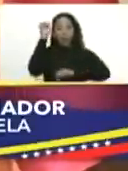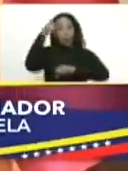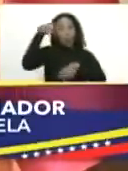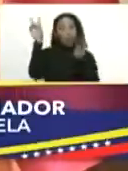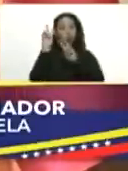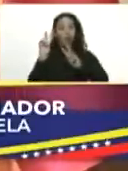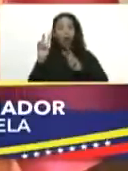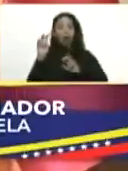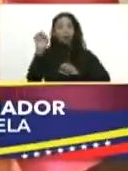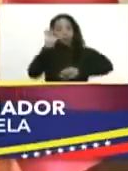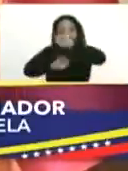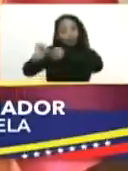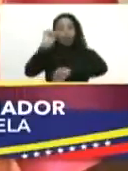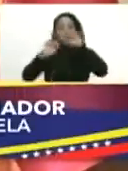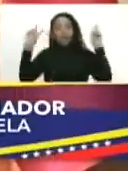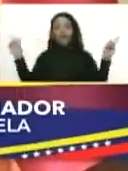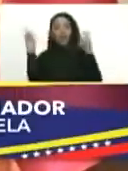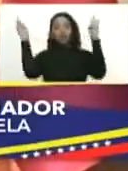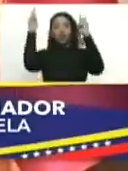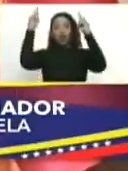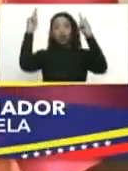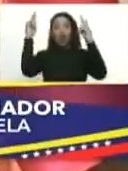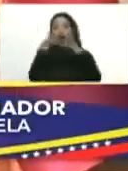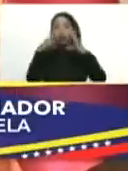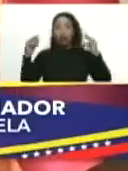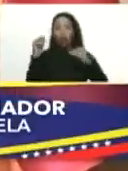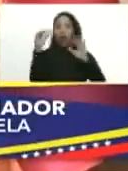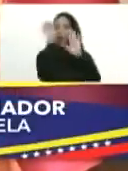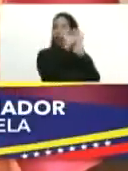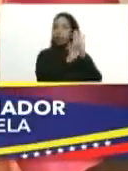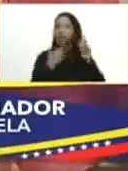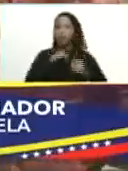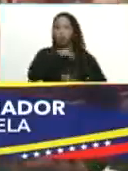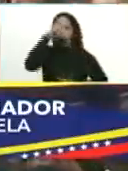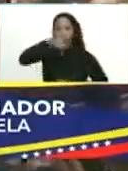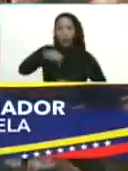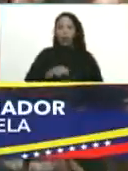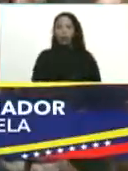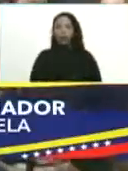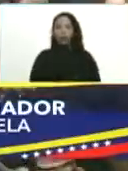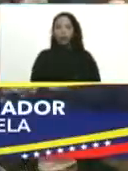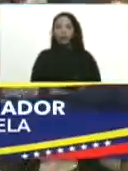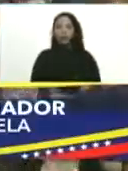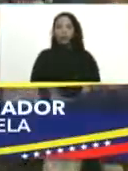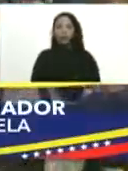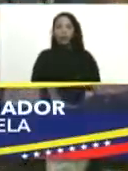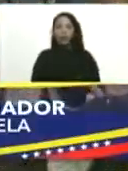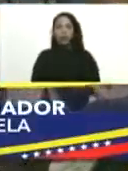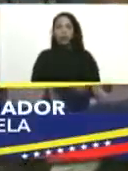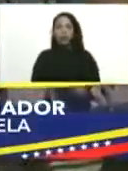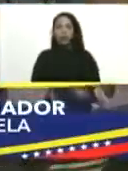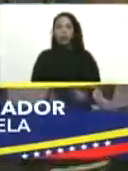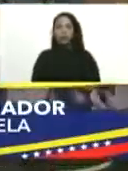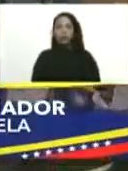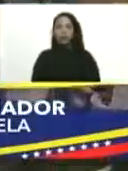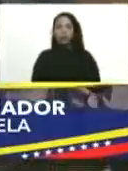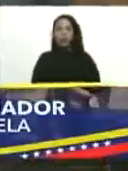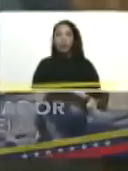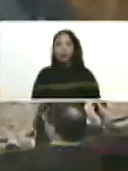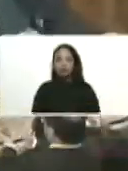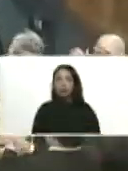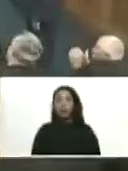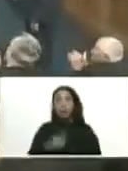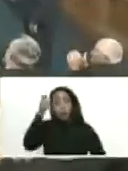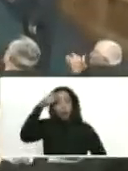combatiendo y además victorioso en todas las etapas que nos ha tocado vivir y llevar adelante.